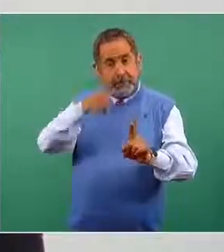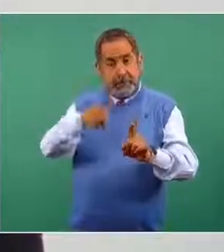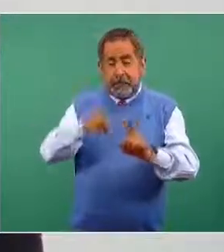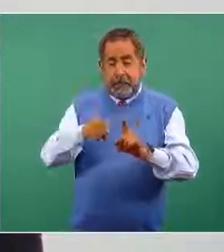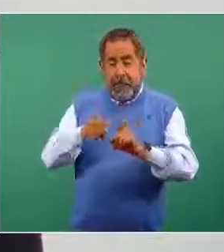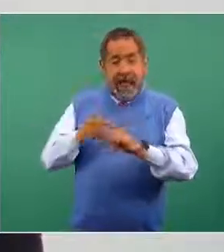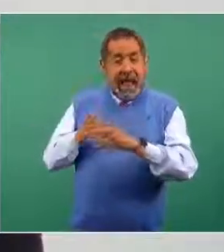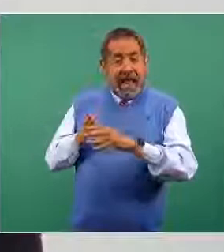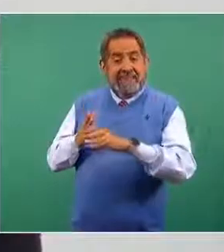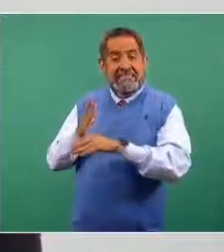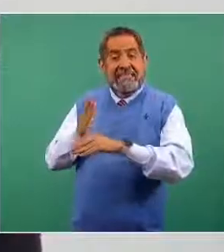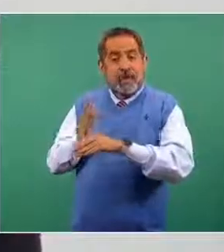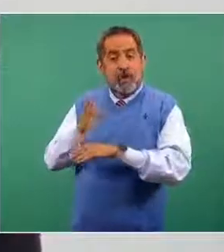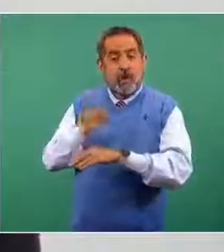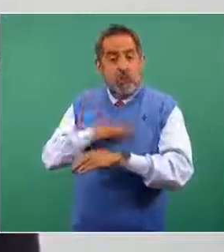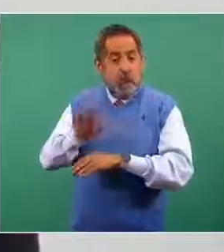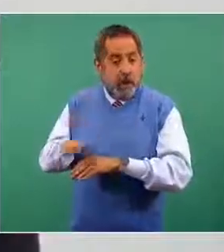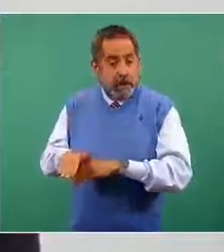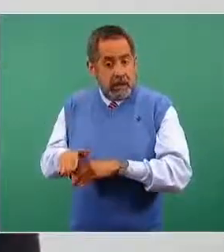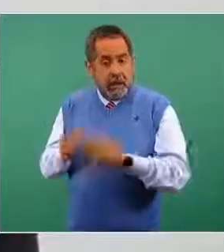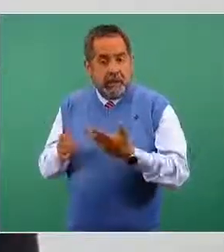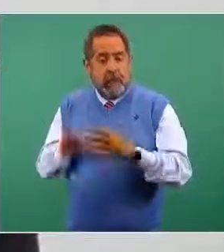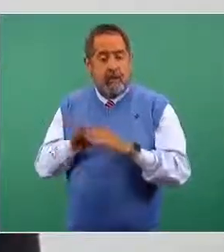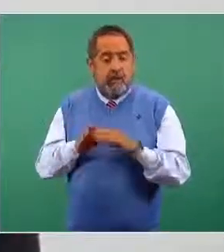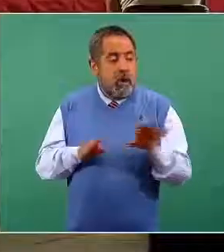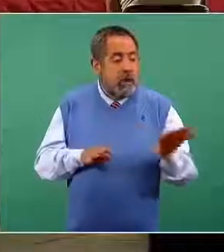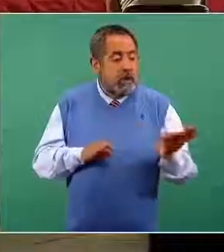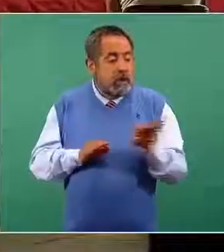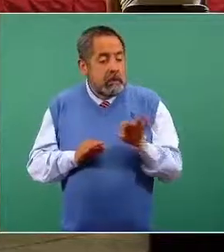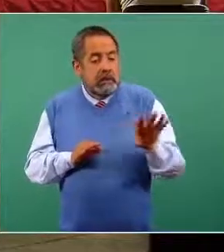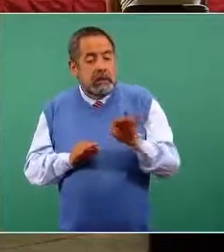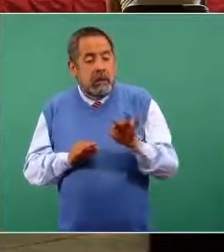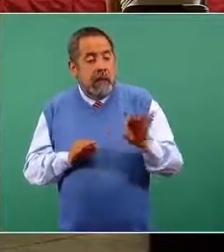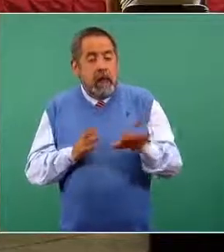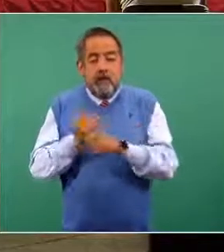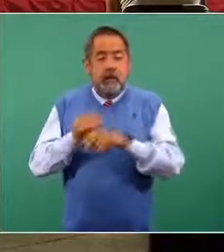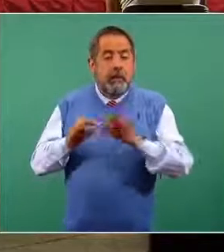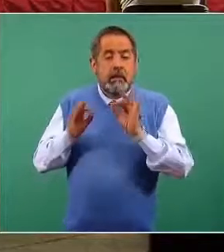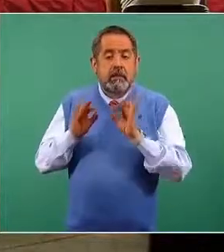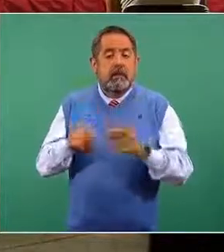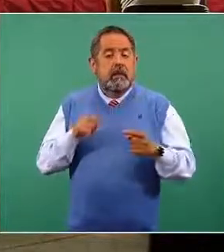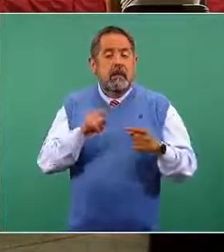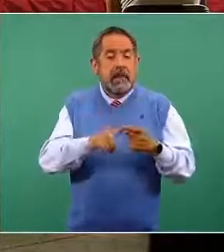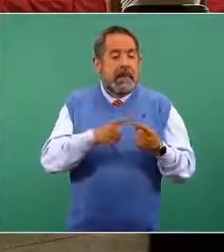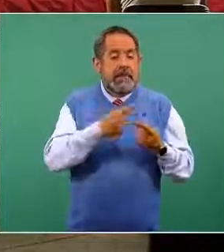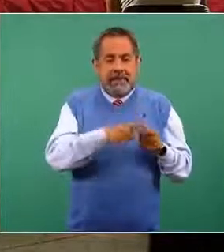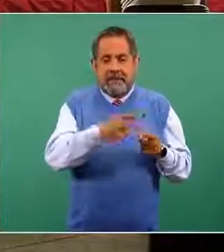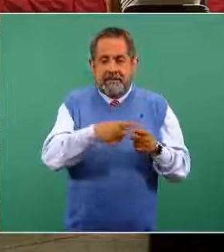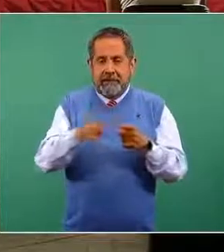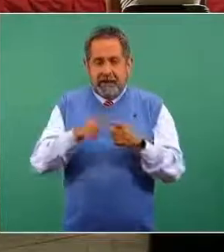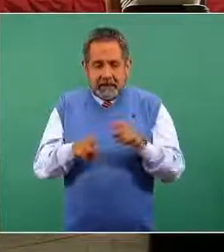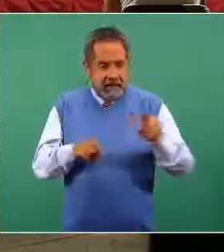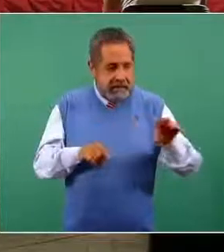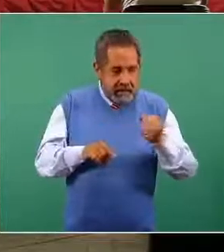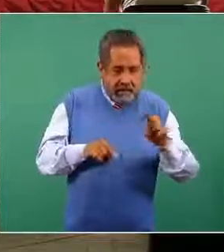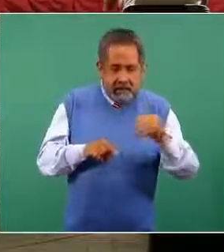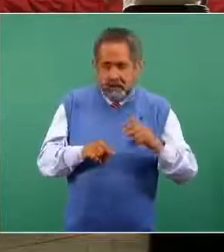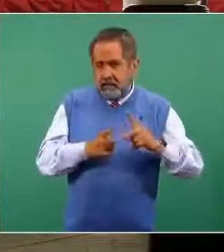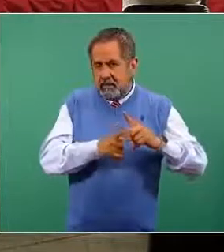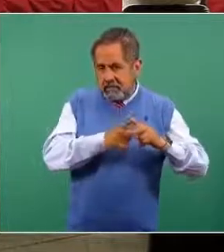exceso de mortalidad toma como fuentes, como bases de la información, diferentes,